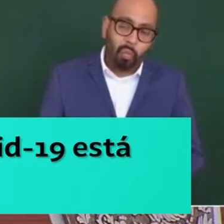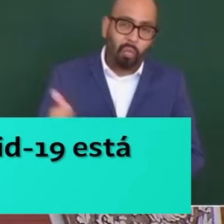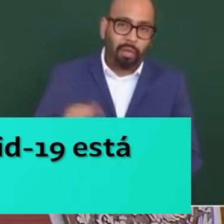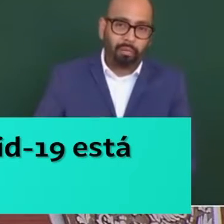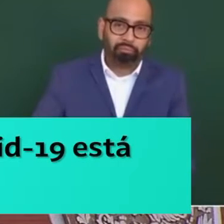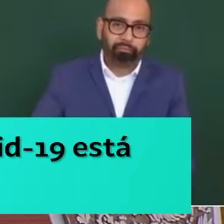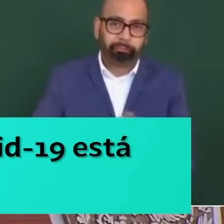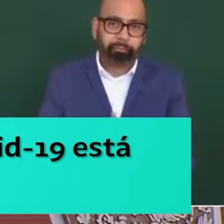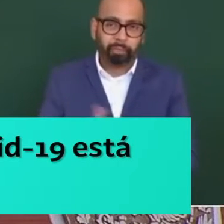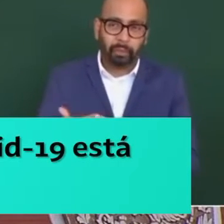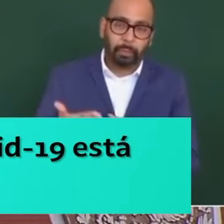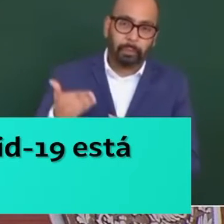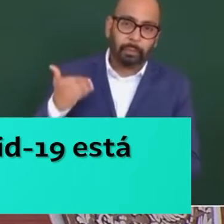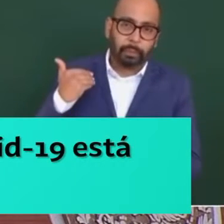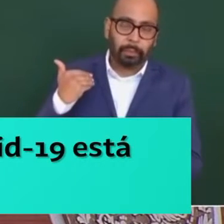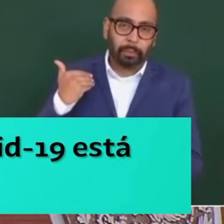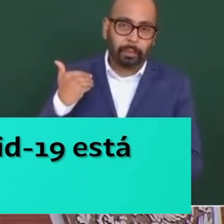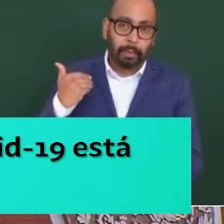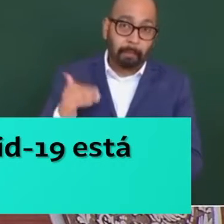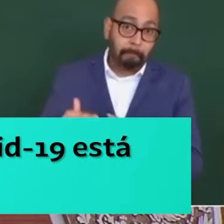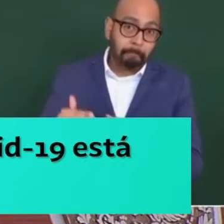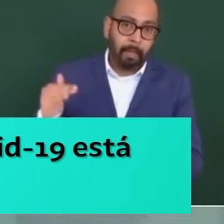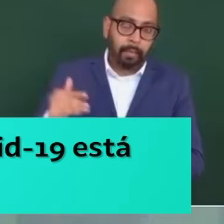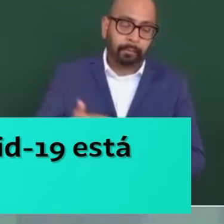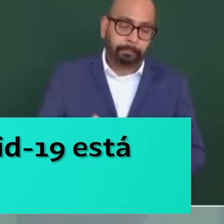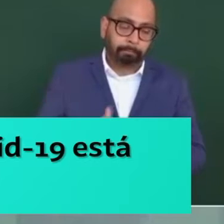variantes hasta ahora.